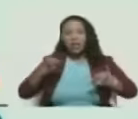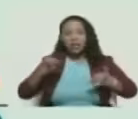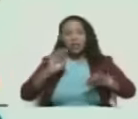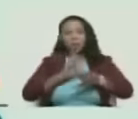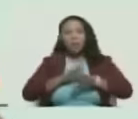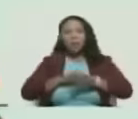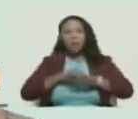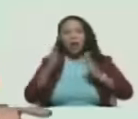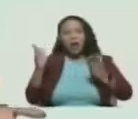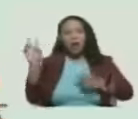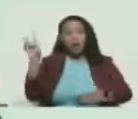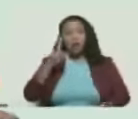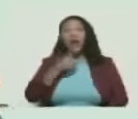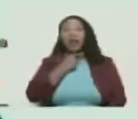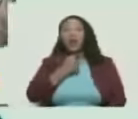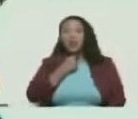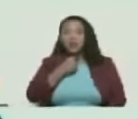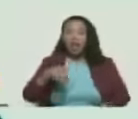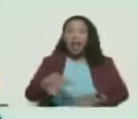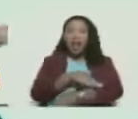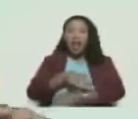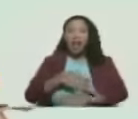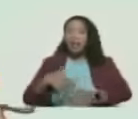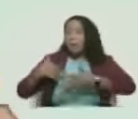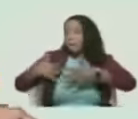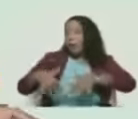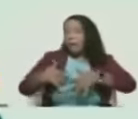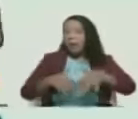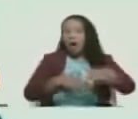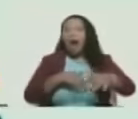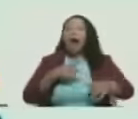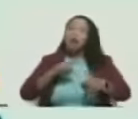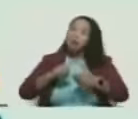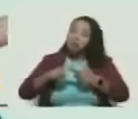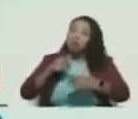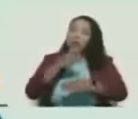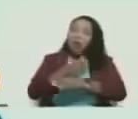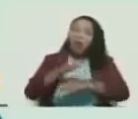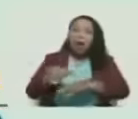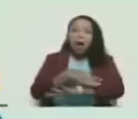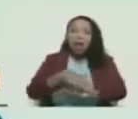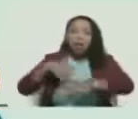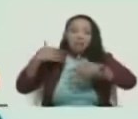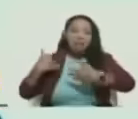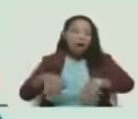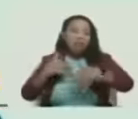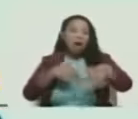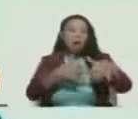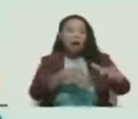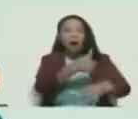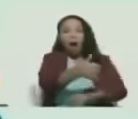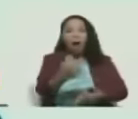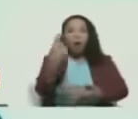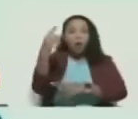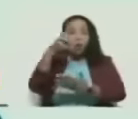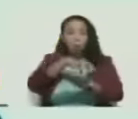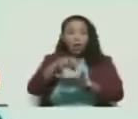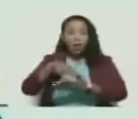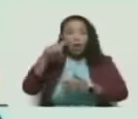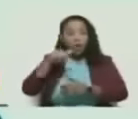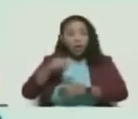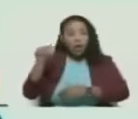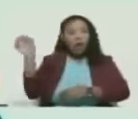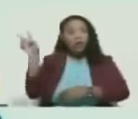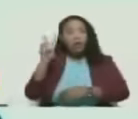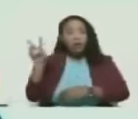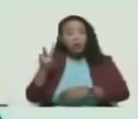porque al venezolano le gusta la calle y vamos entonces para la calle. Vamos a hacer unas marchas en cada uno de los estados de nuestro país, en las capitales,